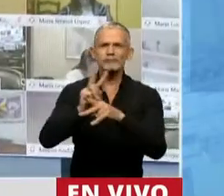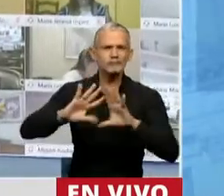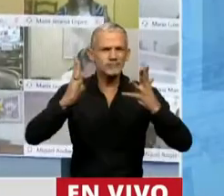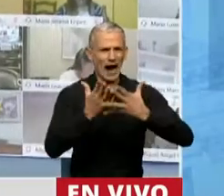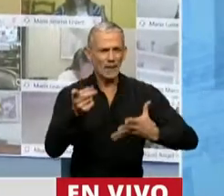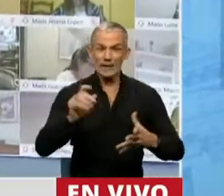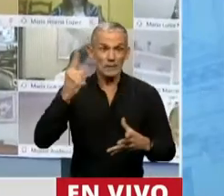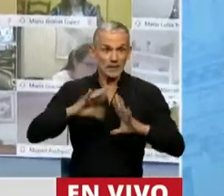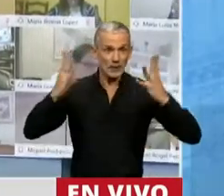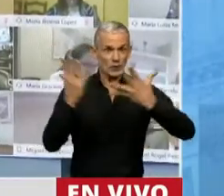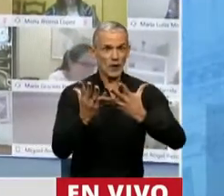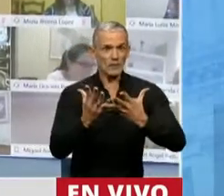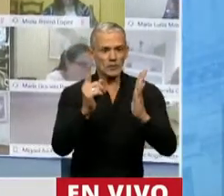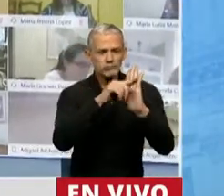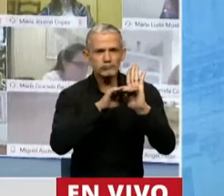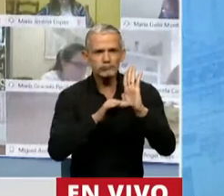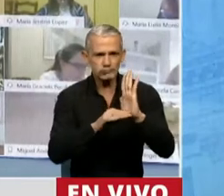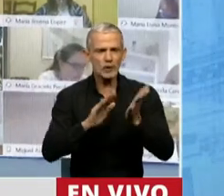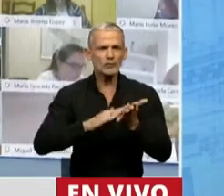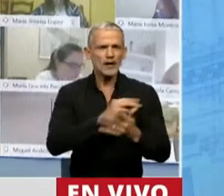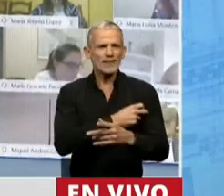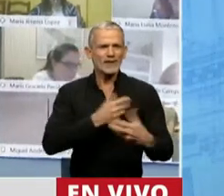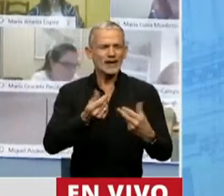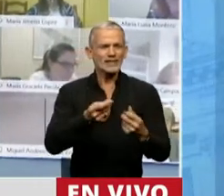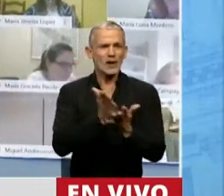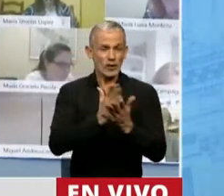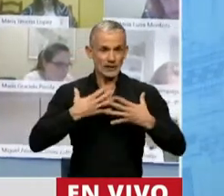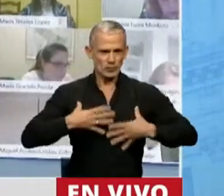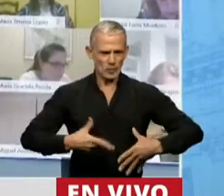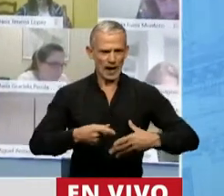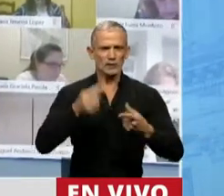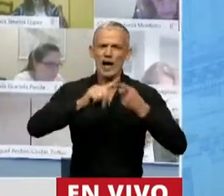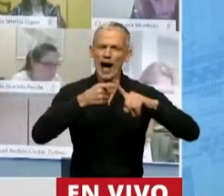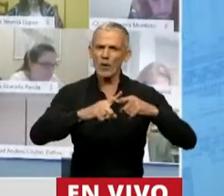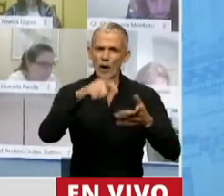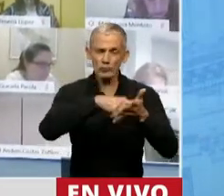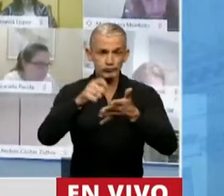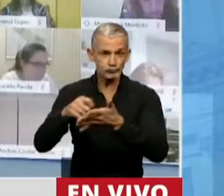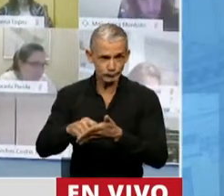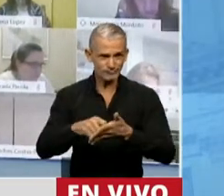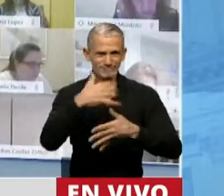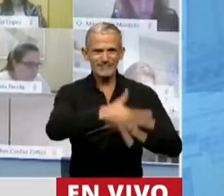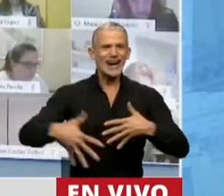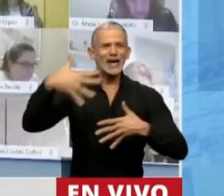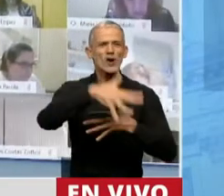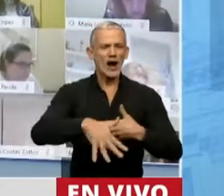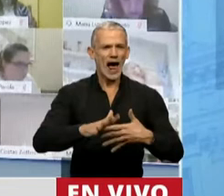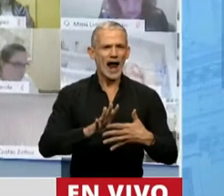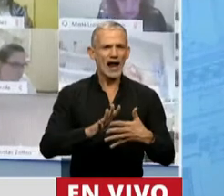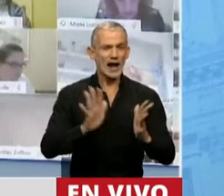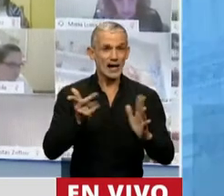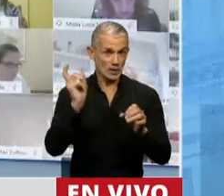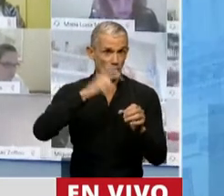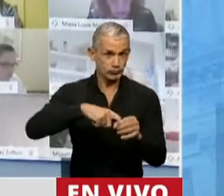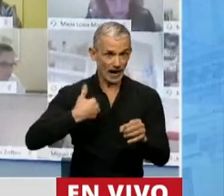el primero en el mundo que incluye disposiciones sobre los defensores de los derechos humanos. Este acuerdo regional que